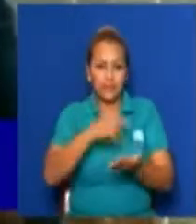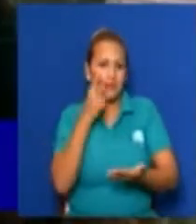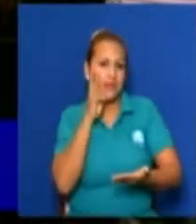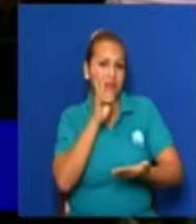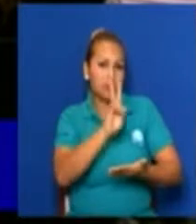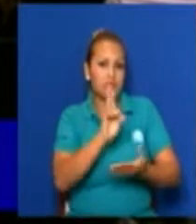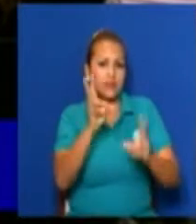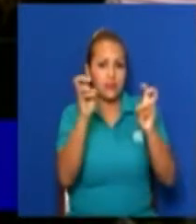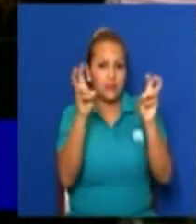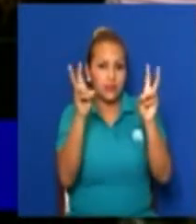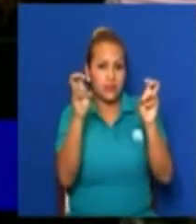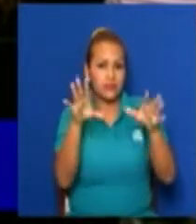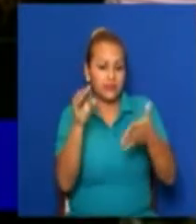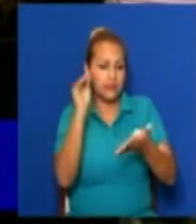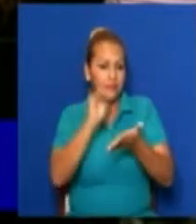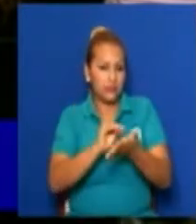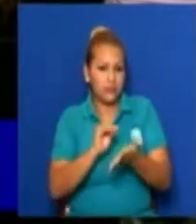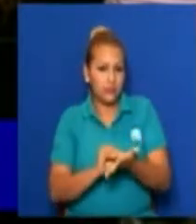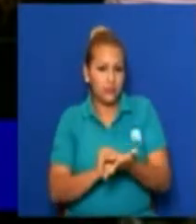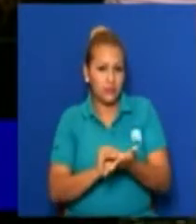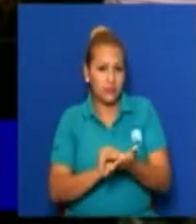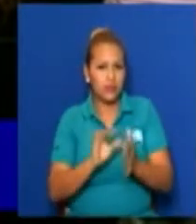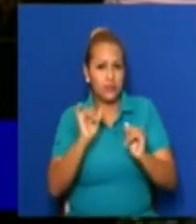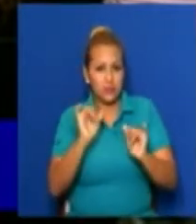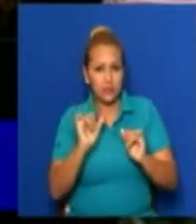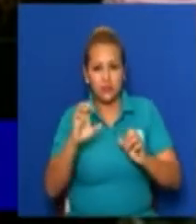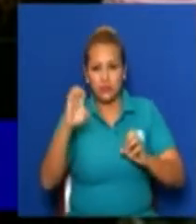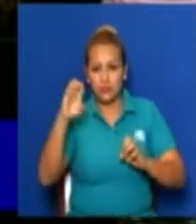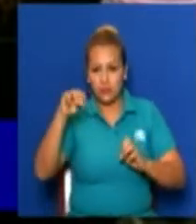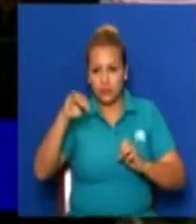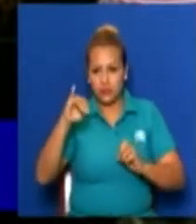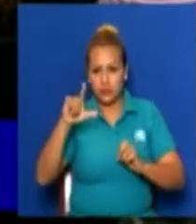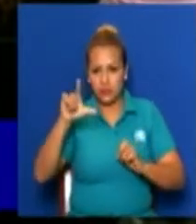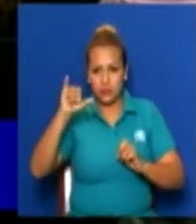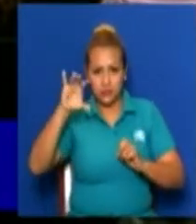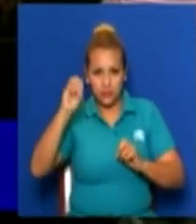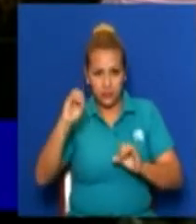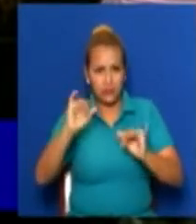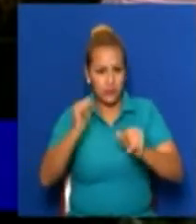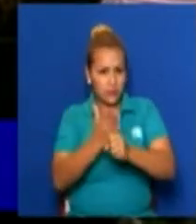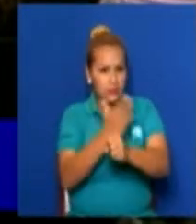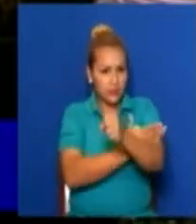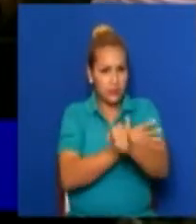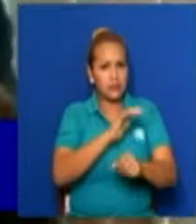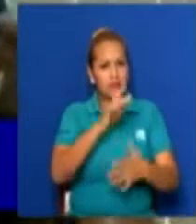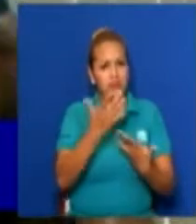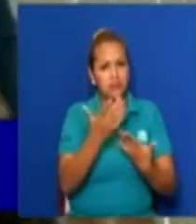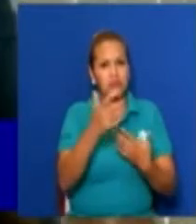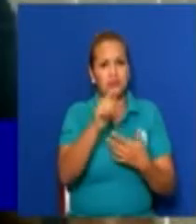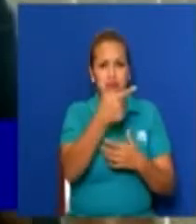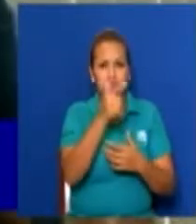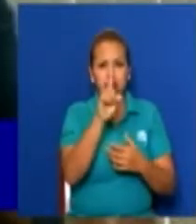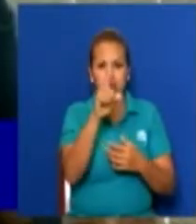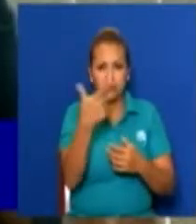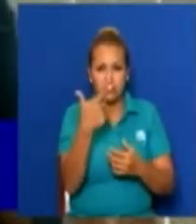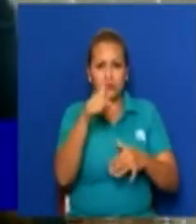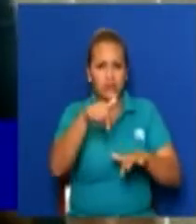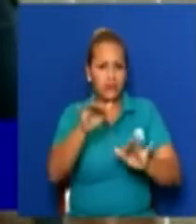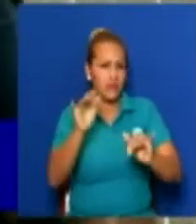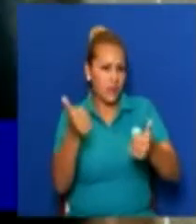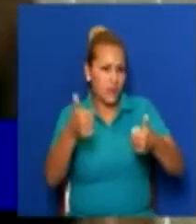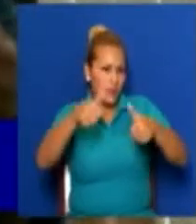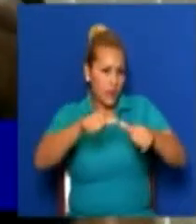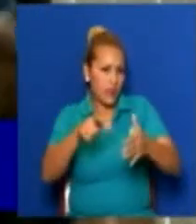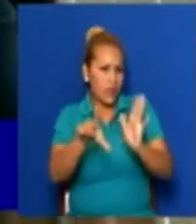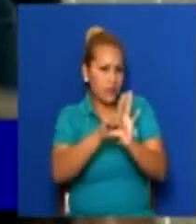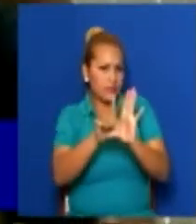aplicación. El diputado Carlos Emilio habló de la ley 717, realmente esa ley todavía no se ha aplicado, y las